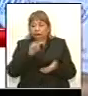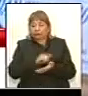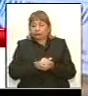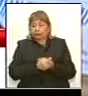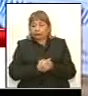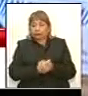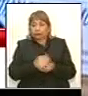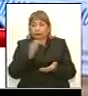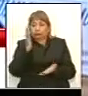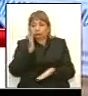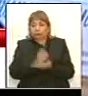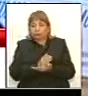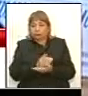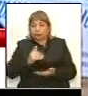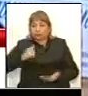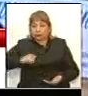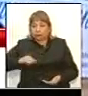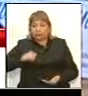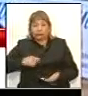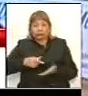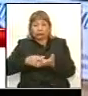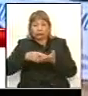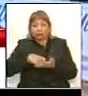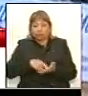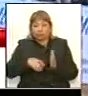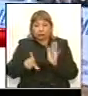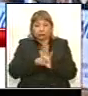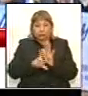para suspender a los alcaldes porque tienen obligación